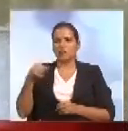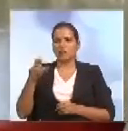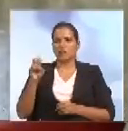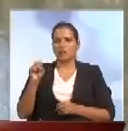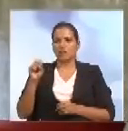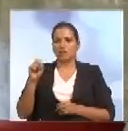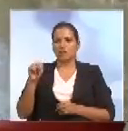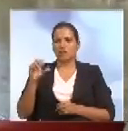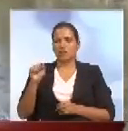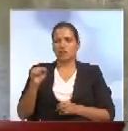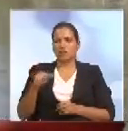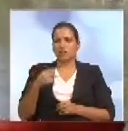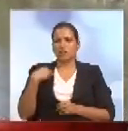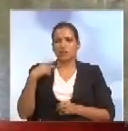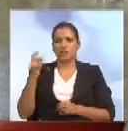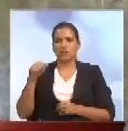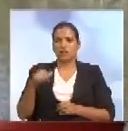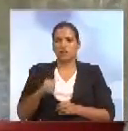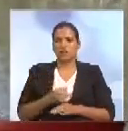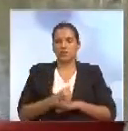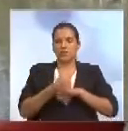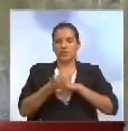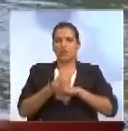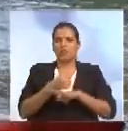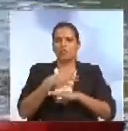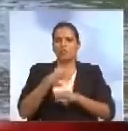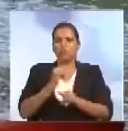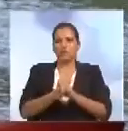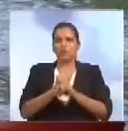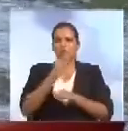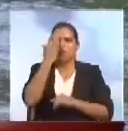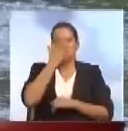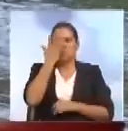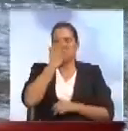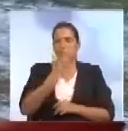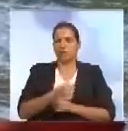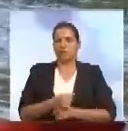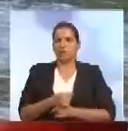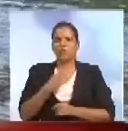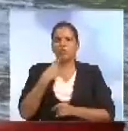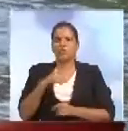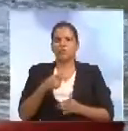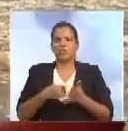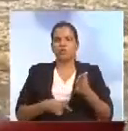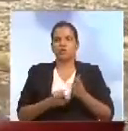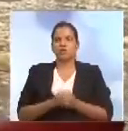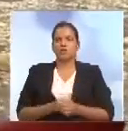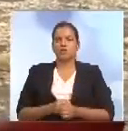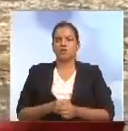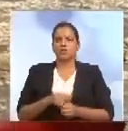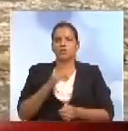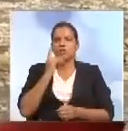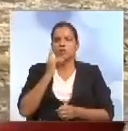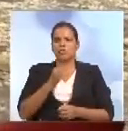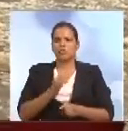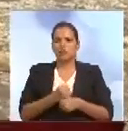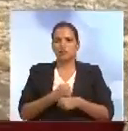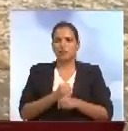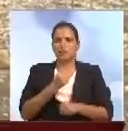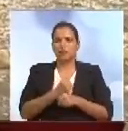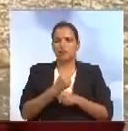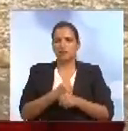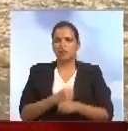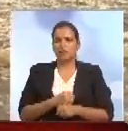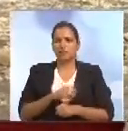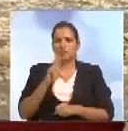Quiñones señaló que no llega el director de la institución a Esmeraldas, pero que la entidad hizo un trabajo allí para